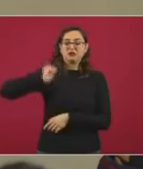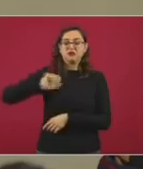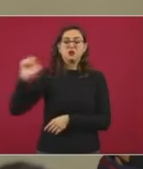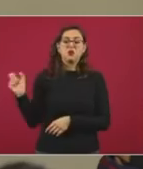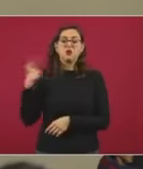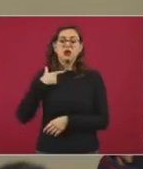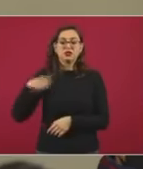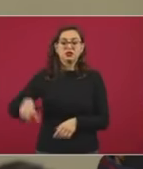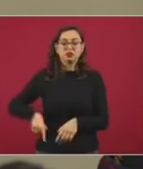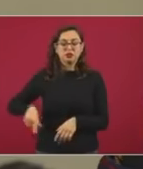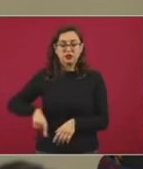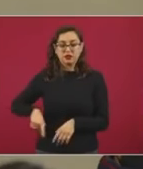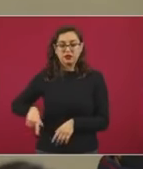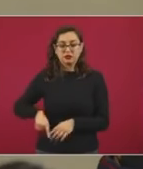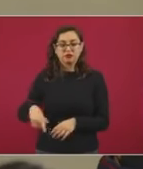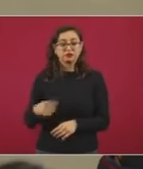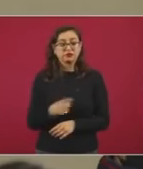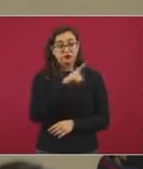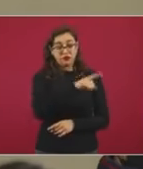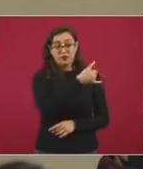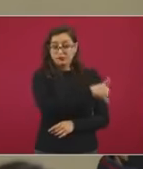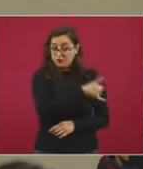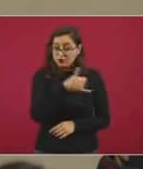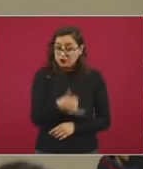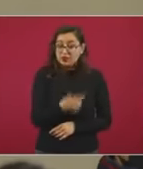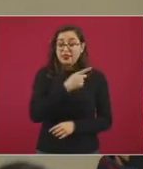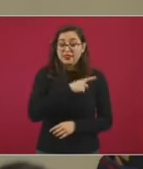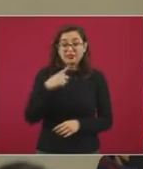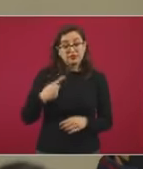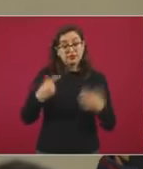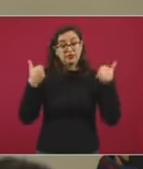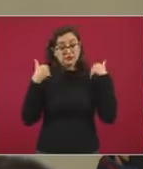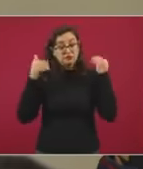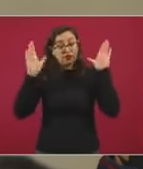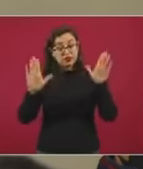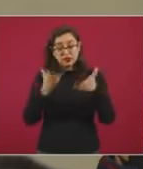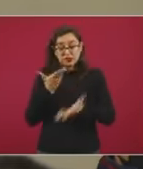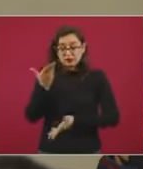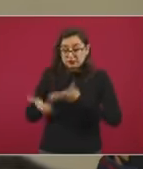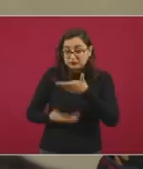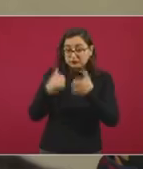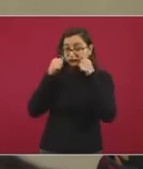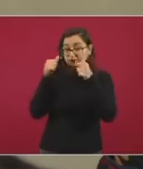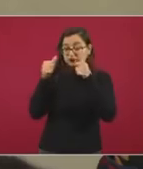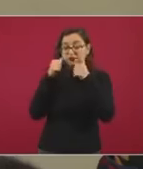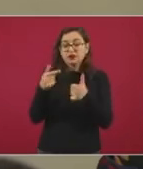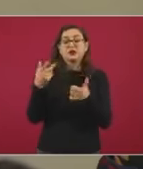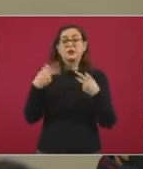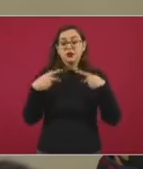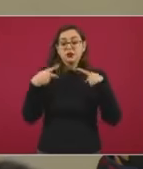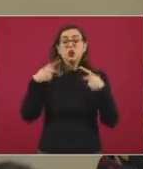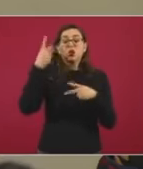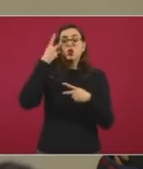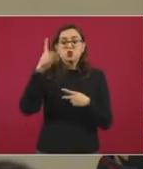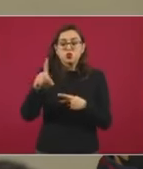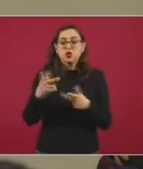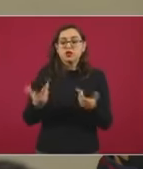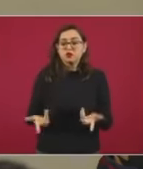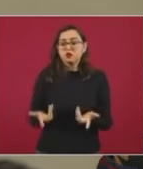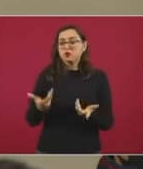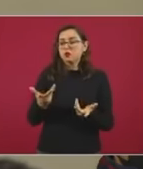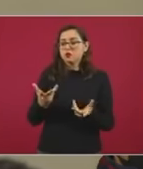Ordaz o Echeverría. El Infonavit debería ser una institución para ayudar al mexicano a construir un patrimonio y no a destruirle sus